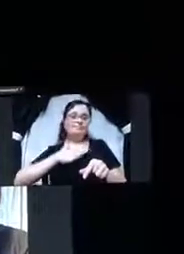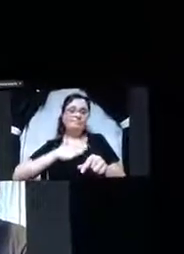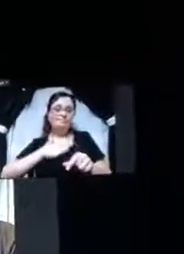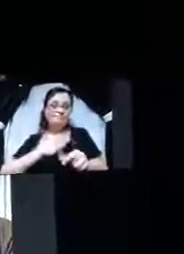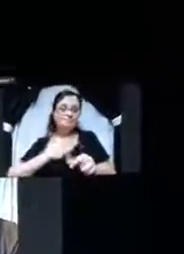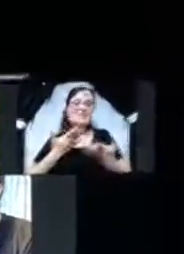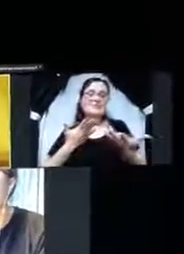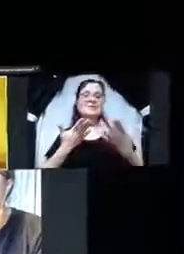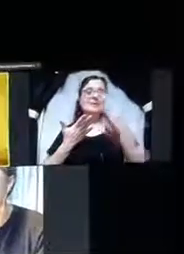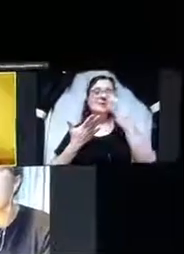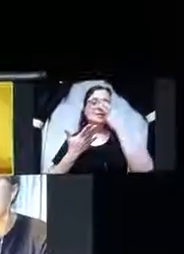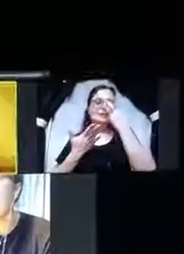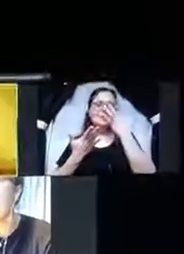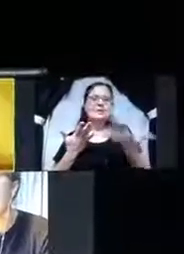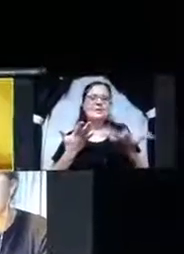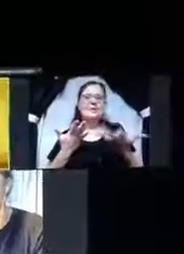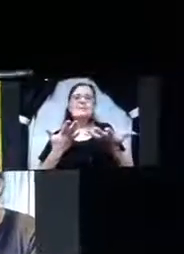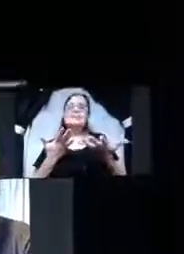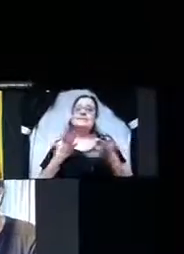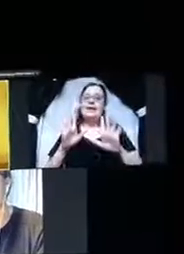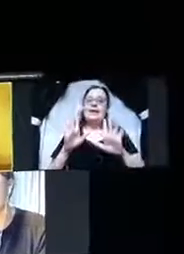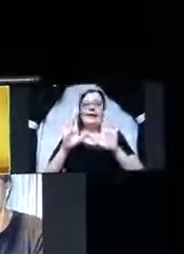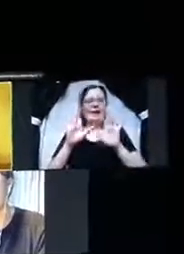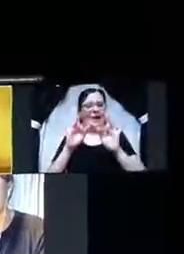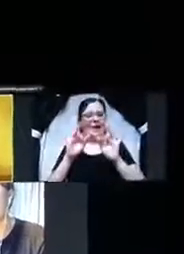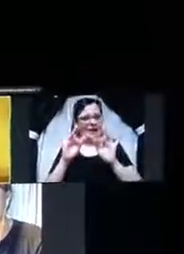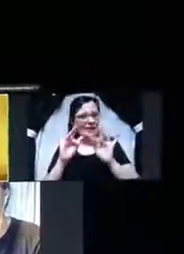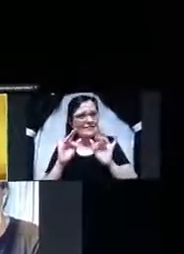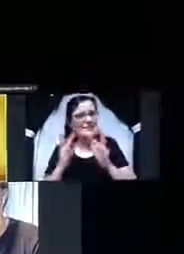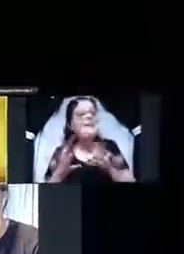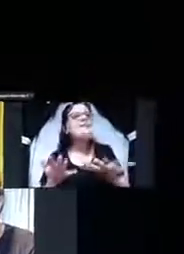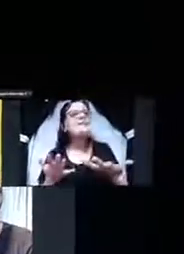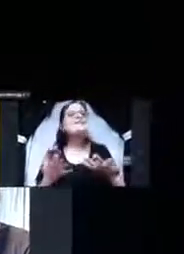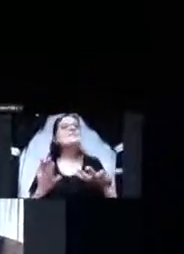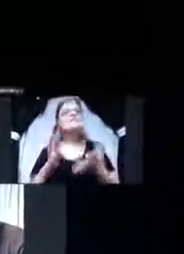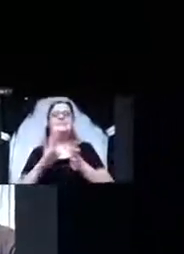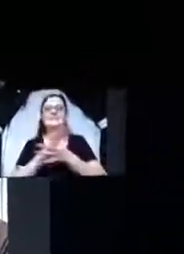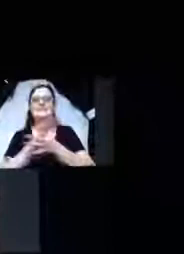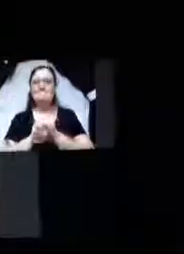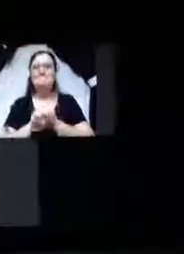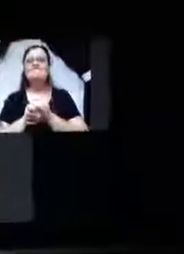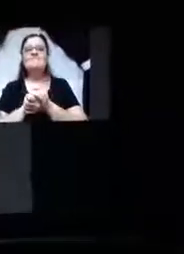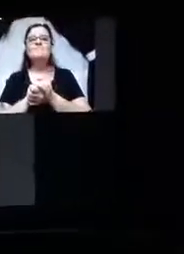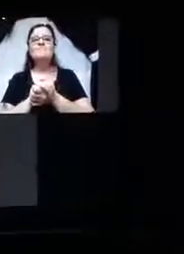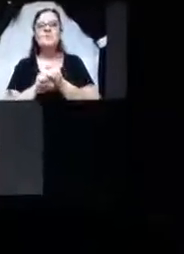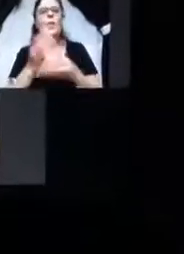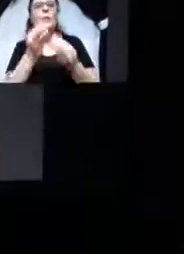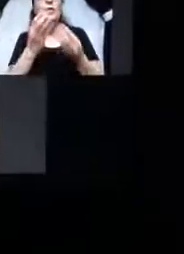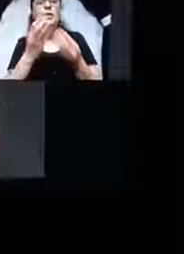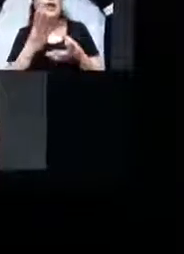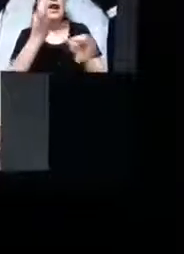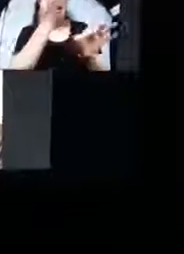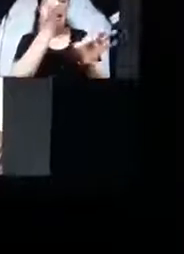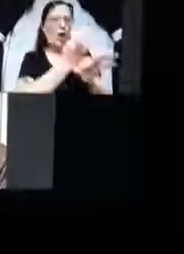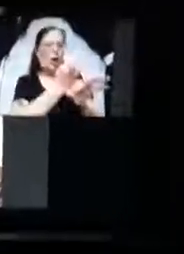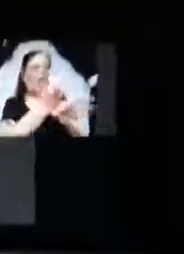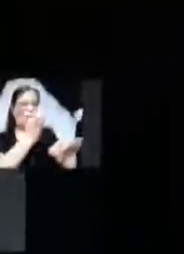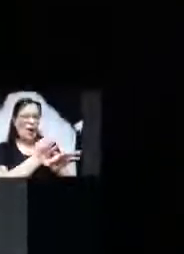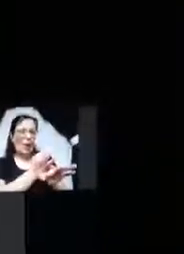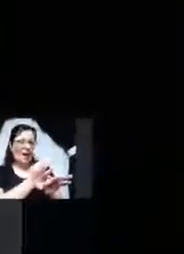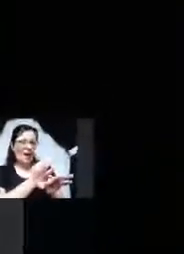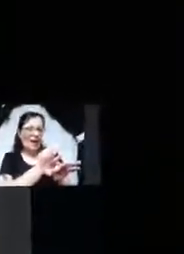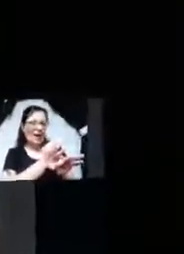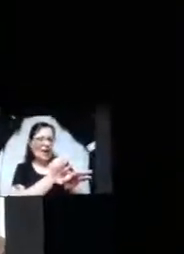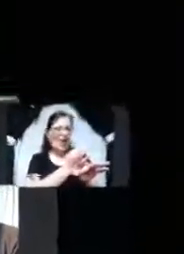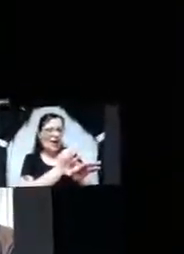trayectoria, la verdad es que no me atrevería. Lo que sí podemos pensar en ese caso,